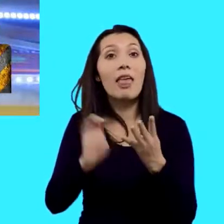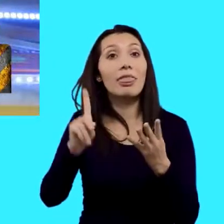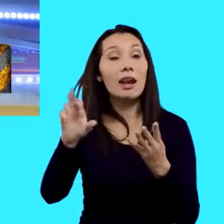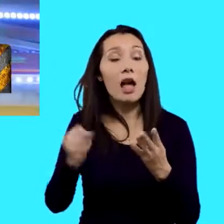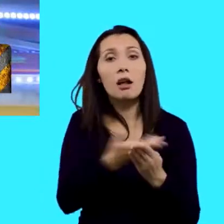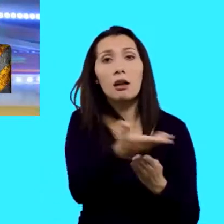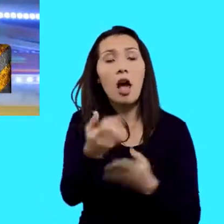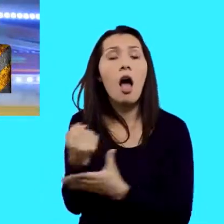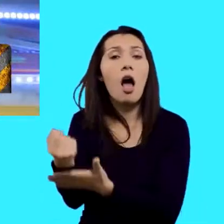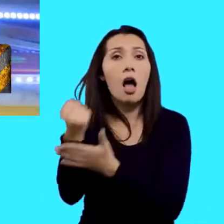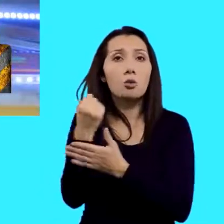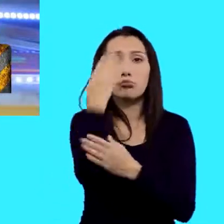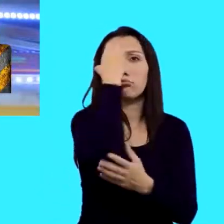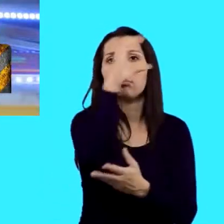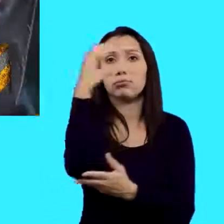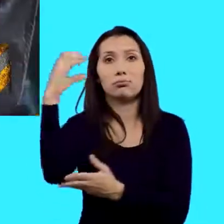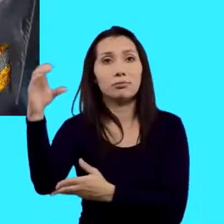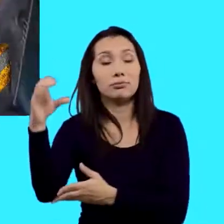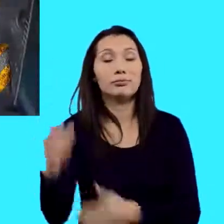a nuestros colaboradores del muro.